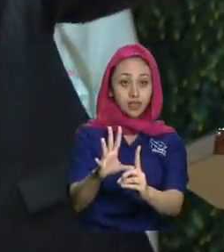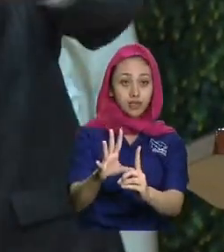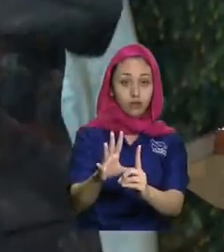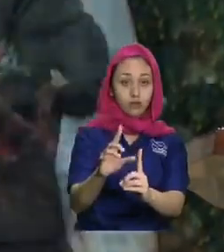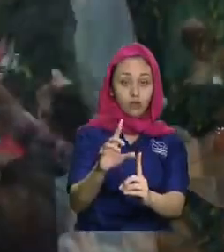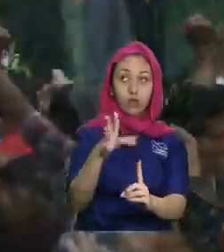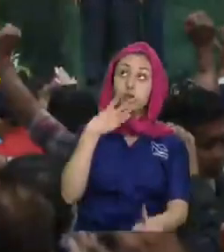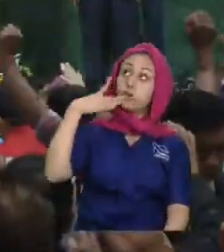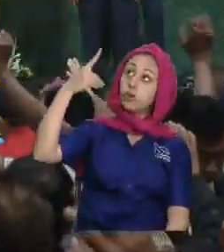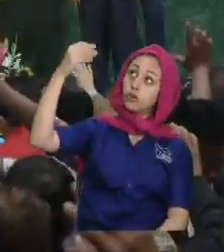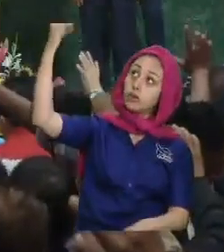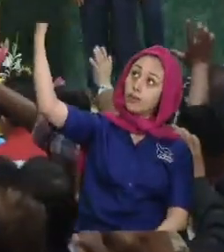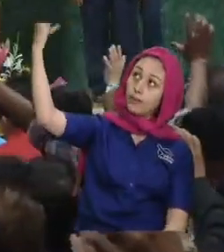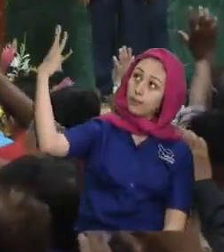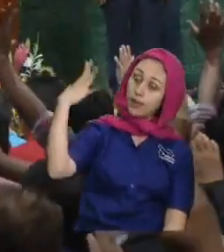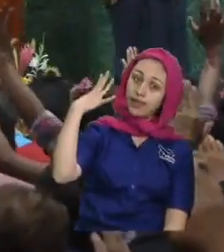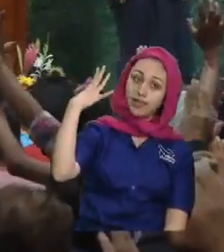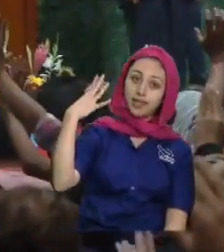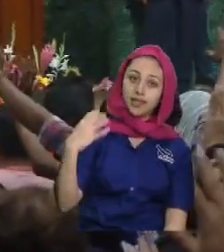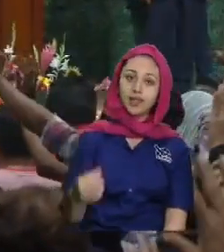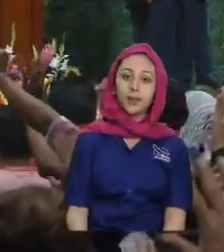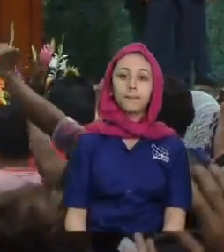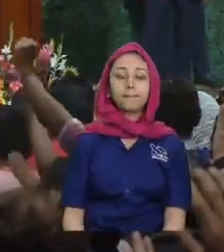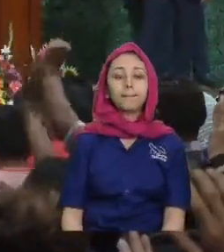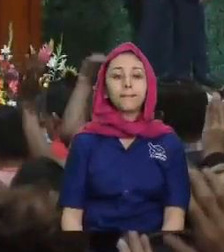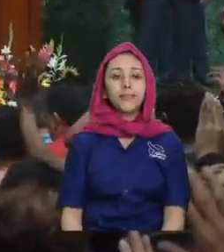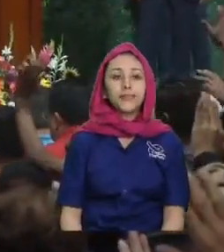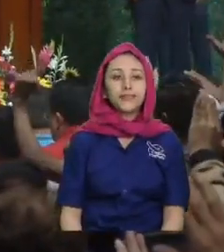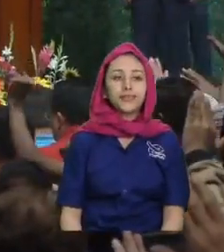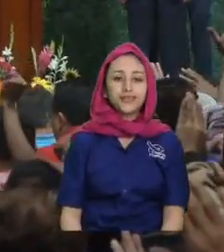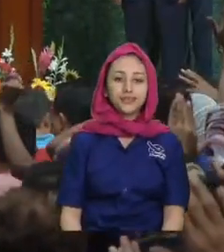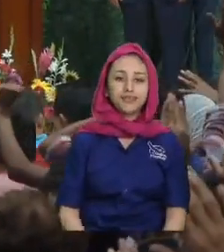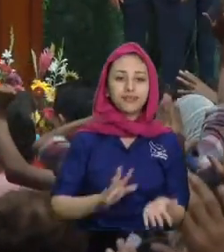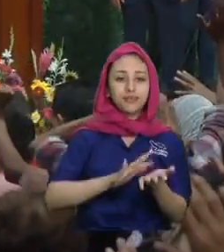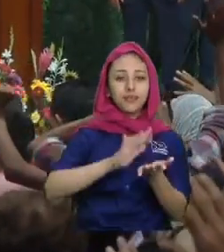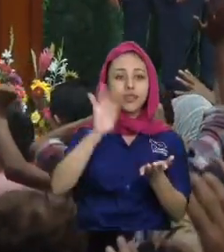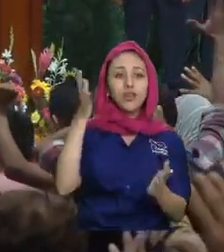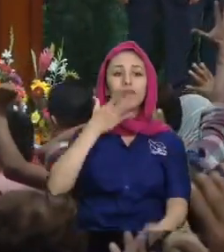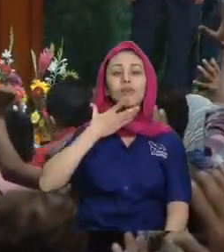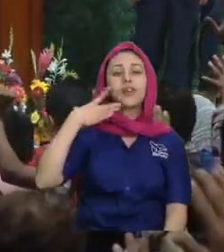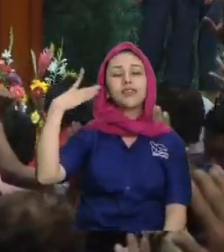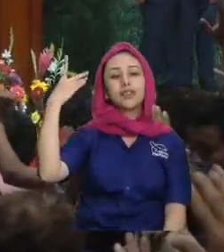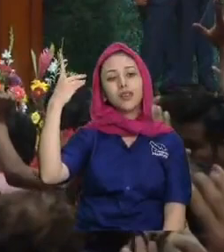bendeciré. Aquí viene otra persona más. Gloria a Dios.